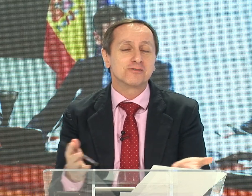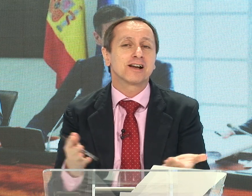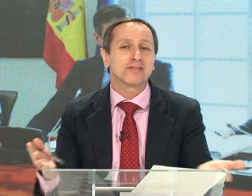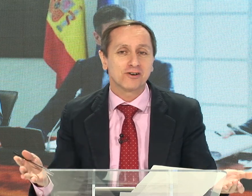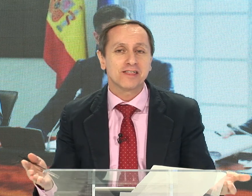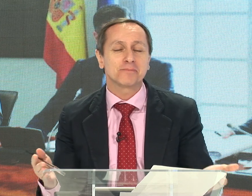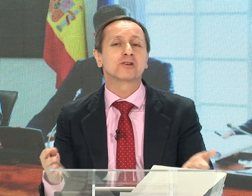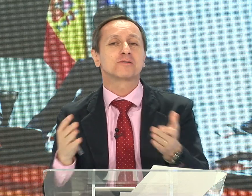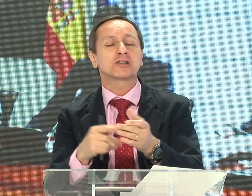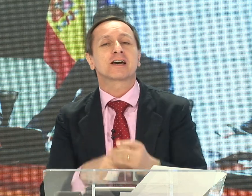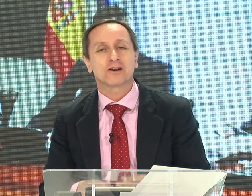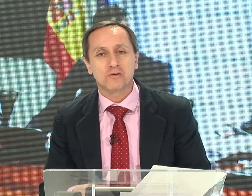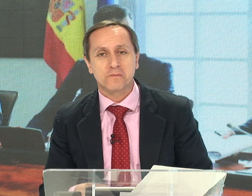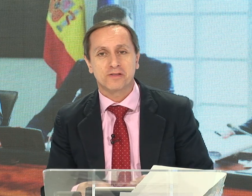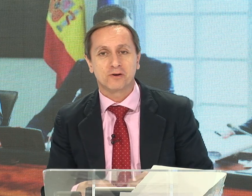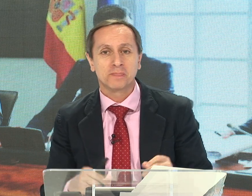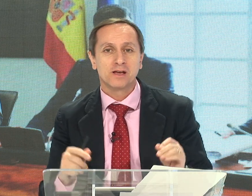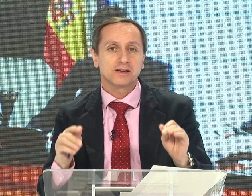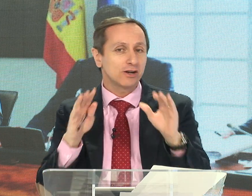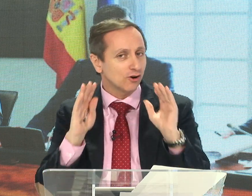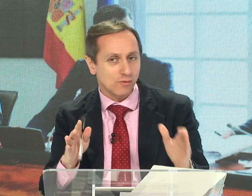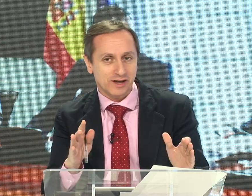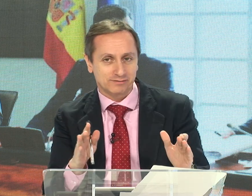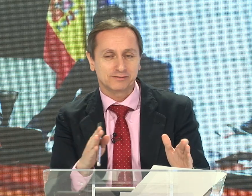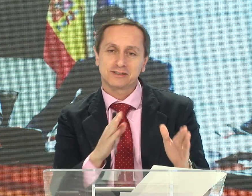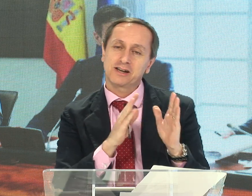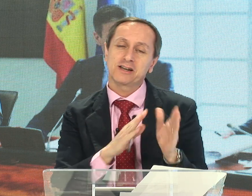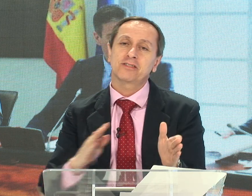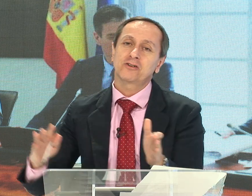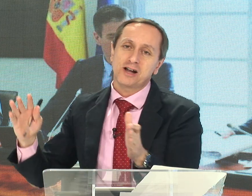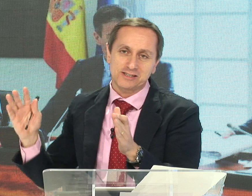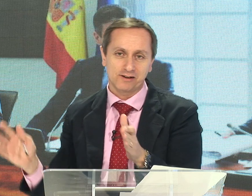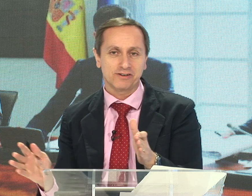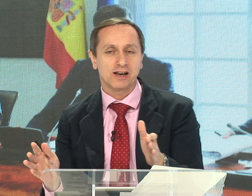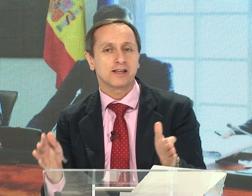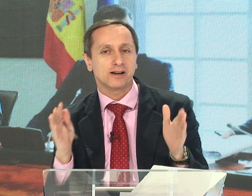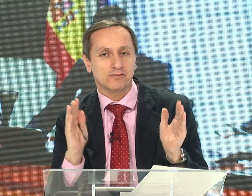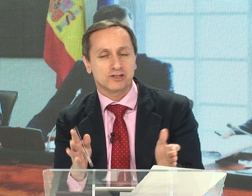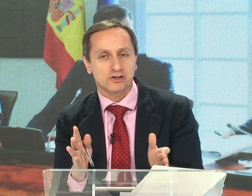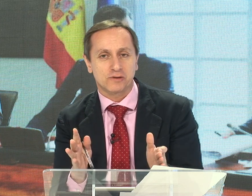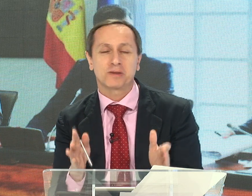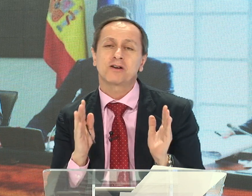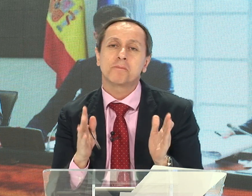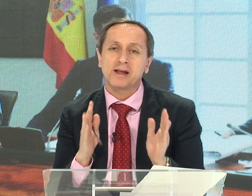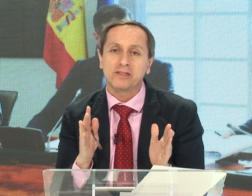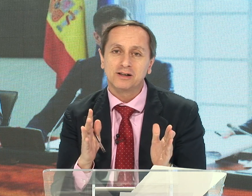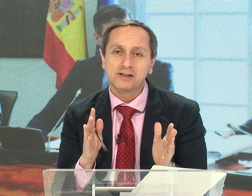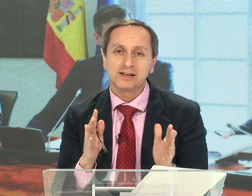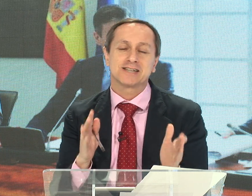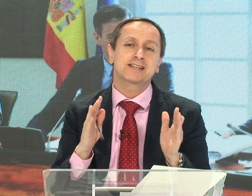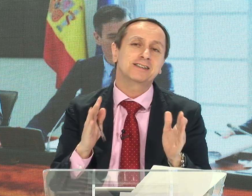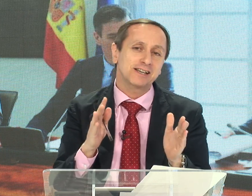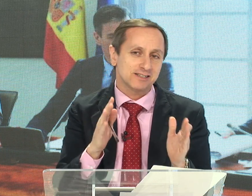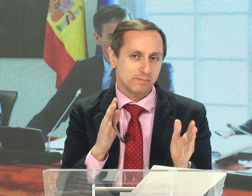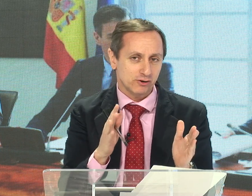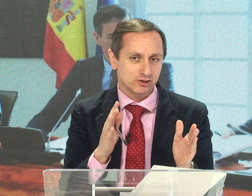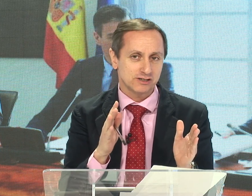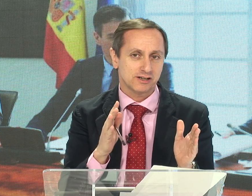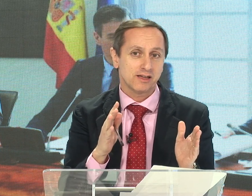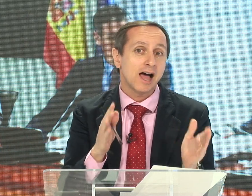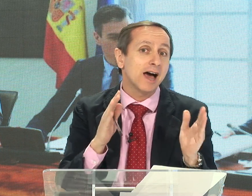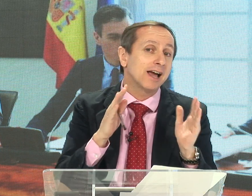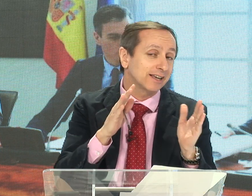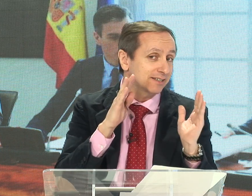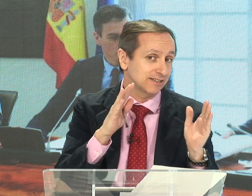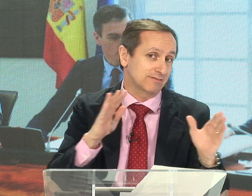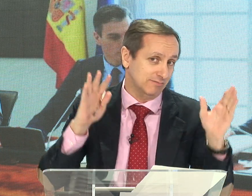aquí ninguna cacerolada, pero les vamos a dejar con un vídeo. Quiero que lo vean desde el inicio hasta el final y reflexionen. Viene comparada las críticas de Pedro